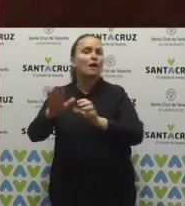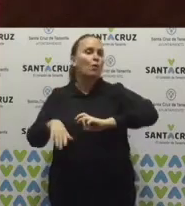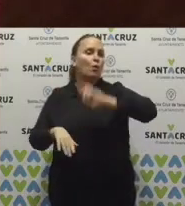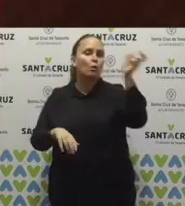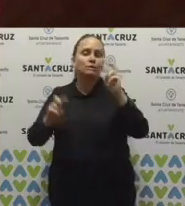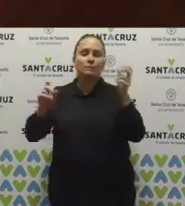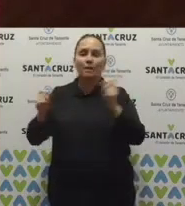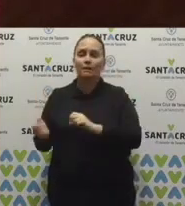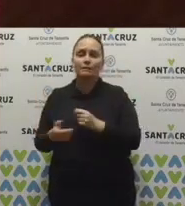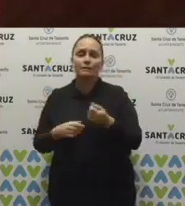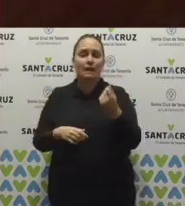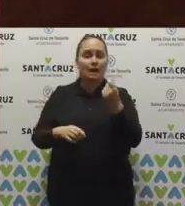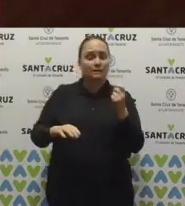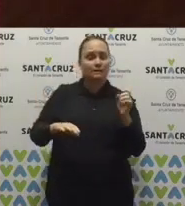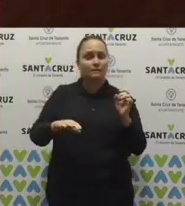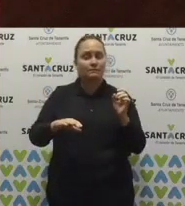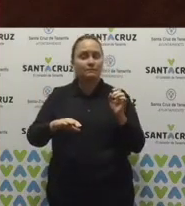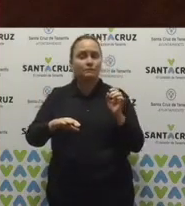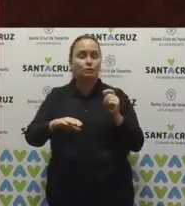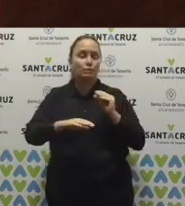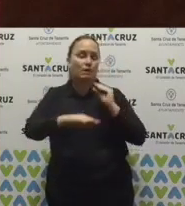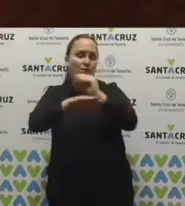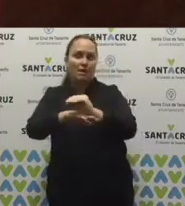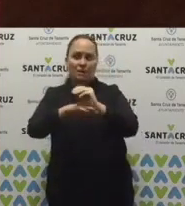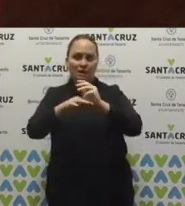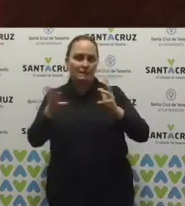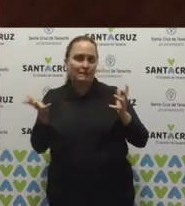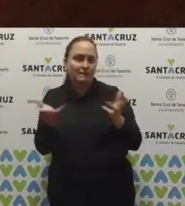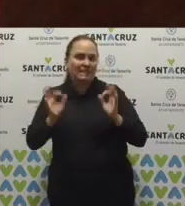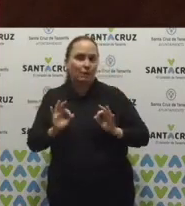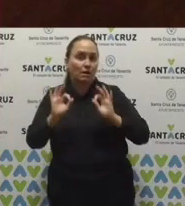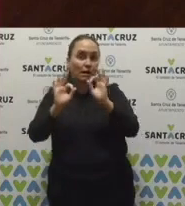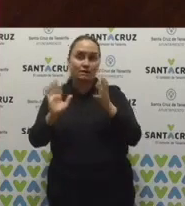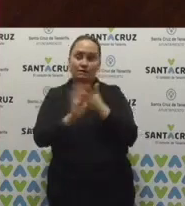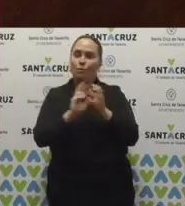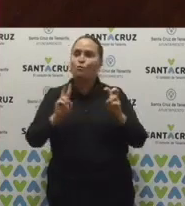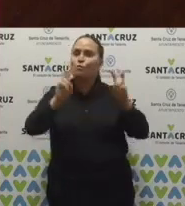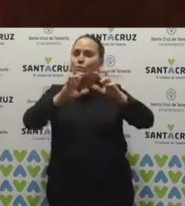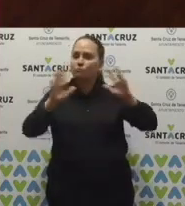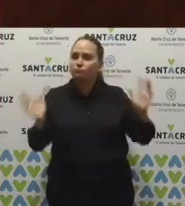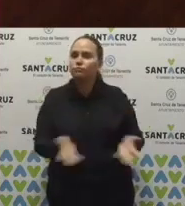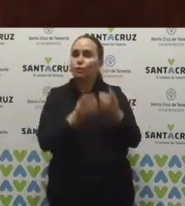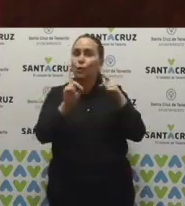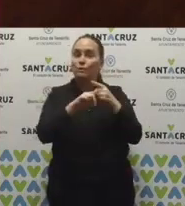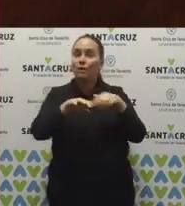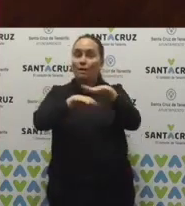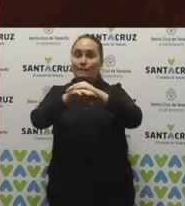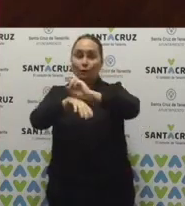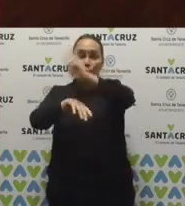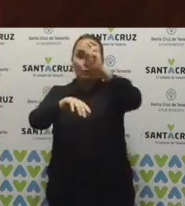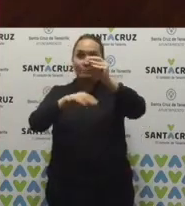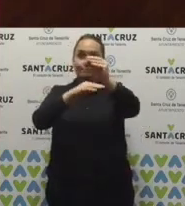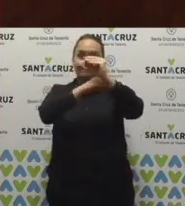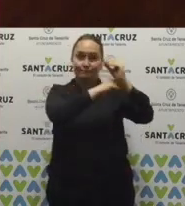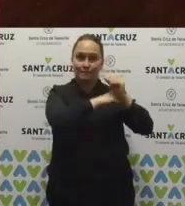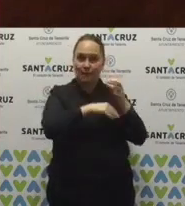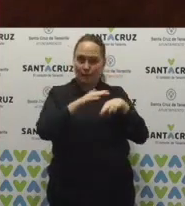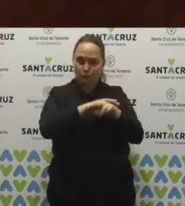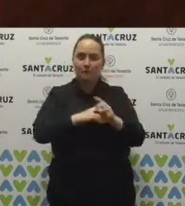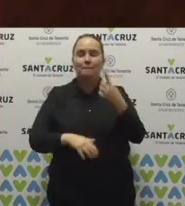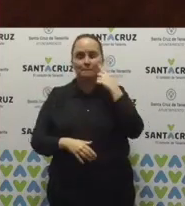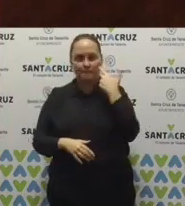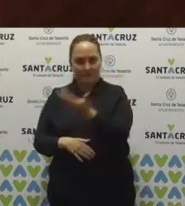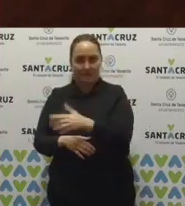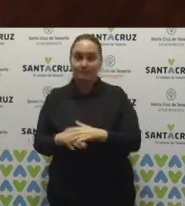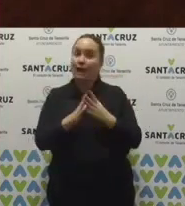extraordinarias de ese nuevo impulso que necesitamos para ir conseguir recursos de otras administraciones miren en el punto número 5